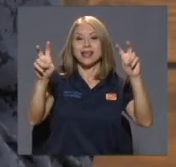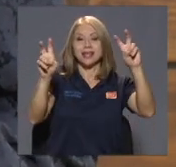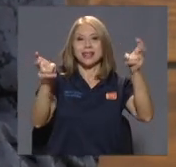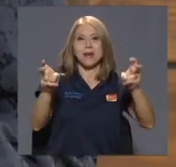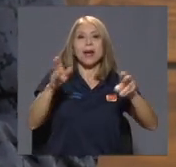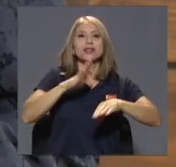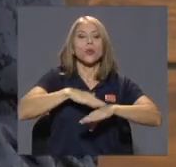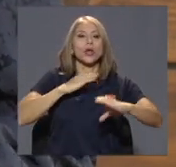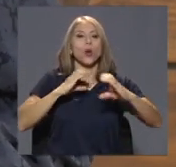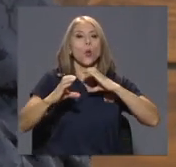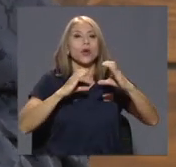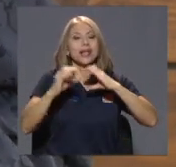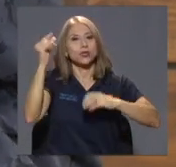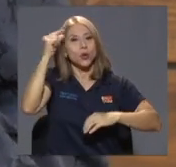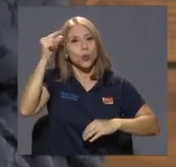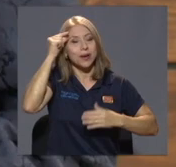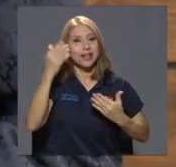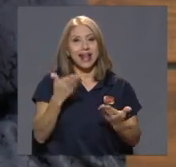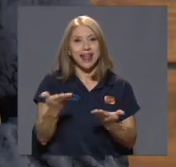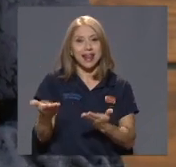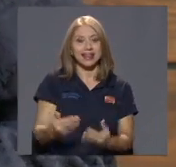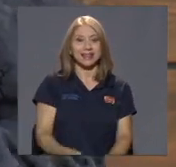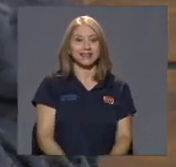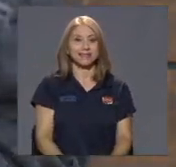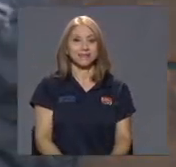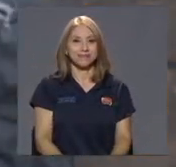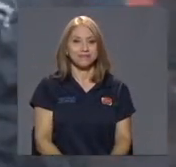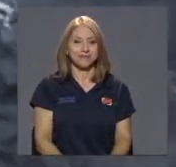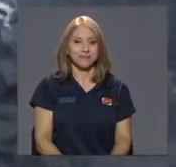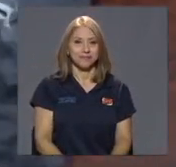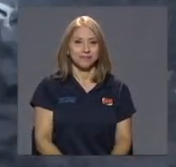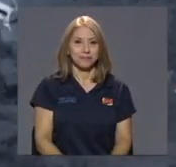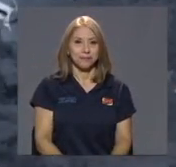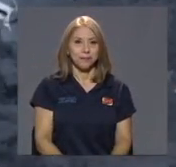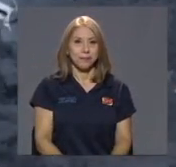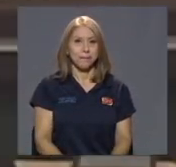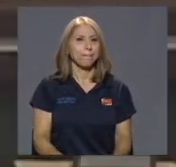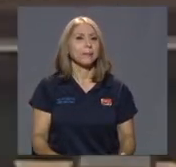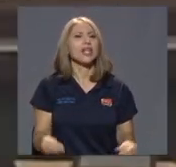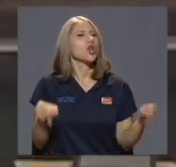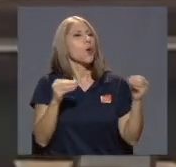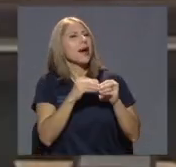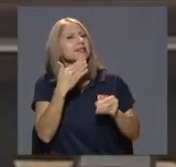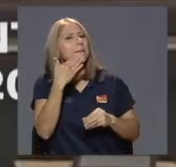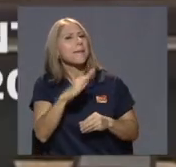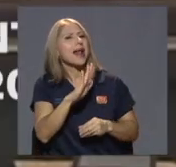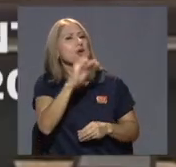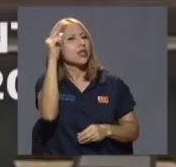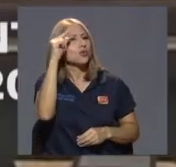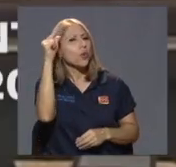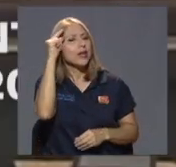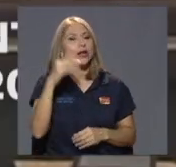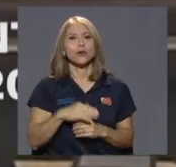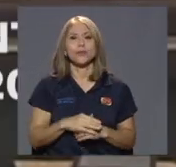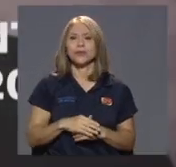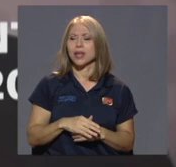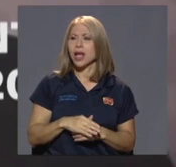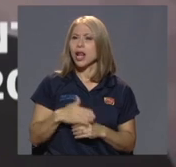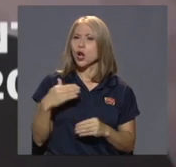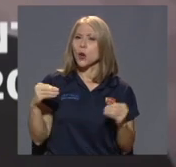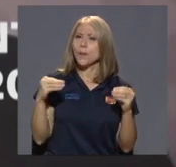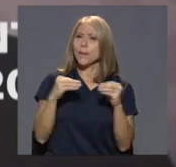sobre comunicación gubernamental. Adelante. ¿Y lo más malo de su gobierno? Lo más malo de mi